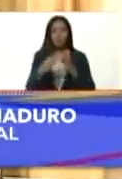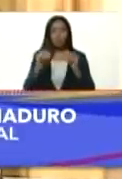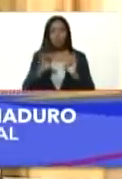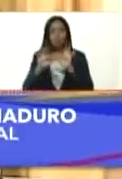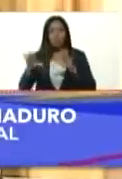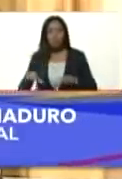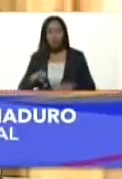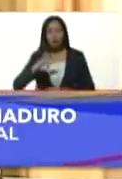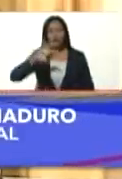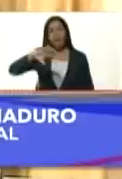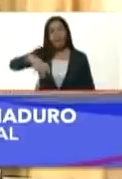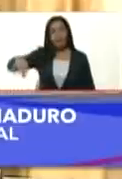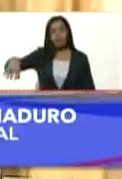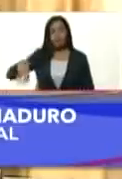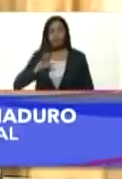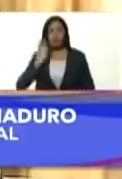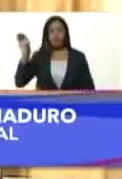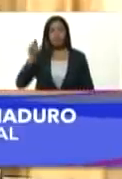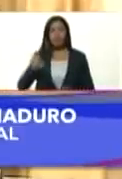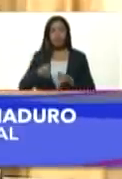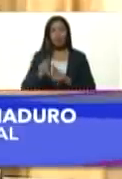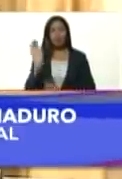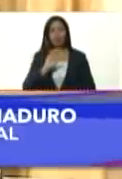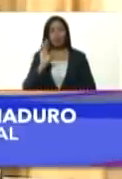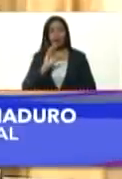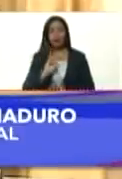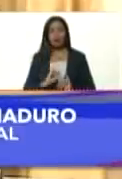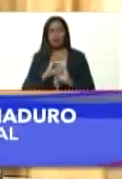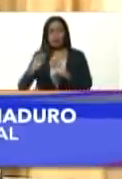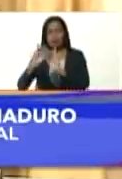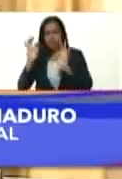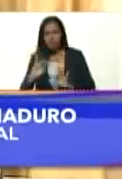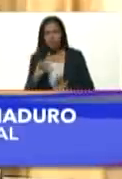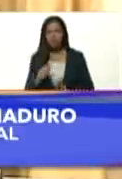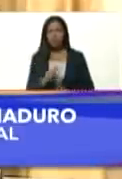los estados del país y en el distrito capital.